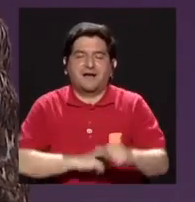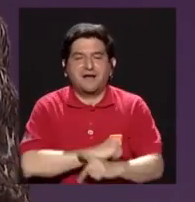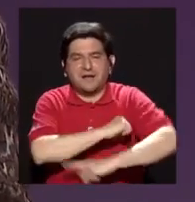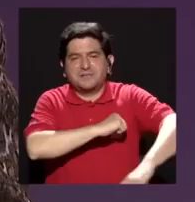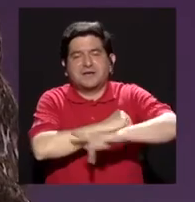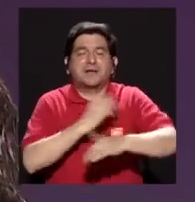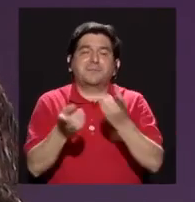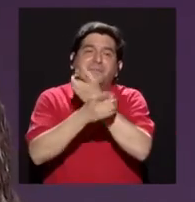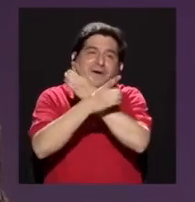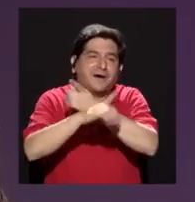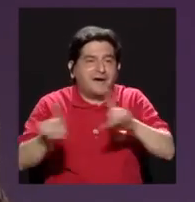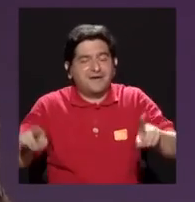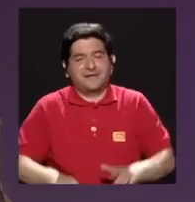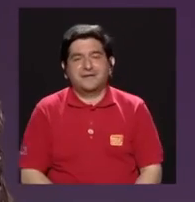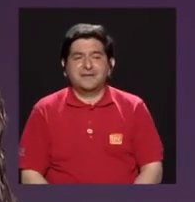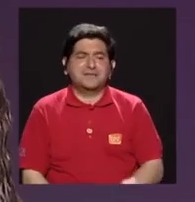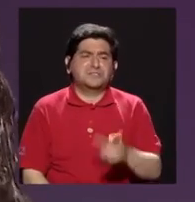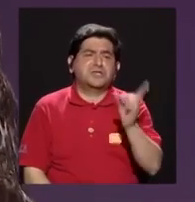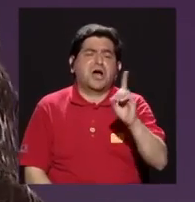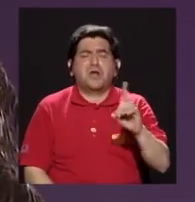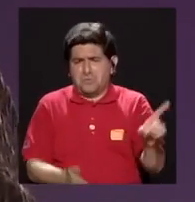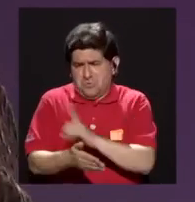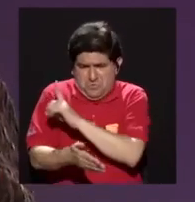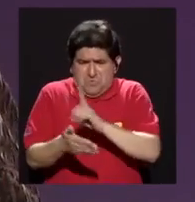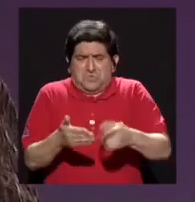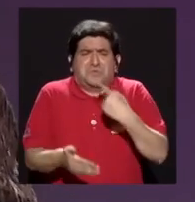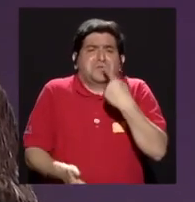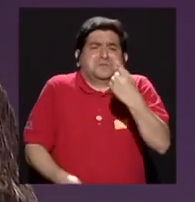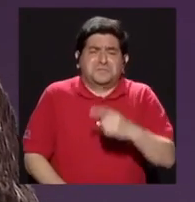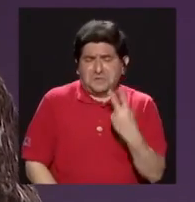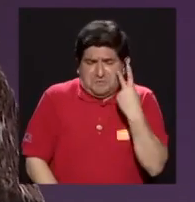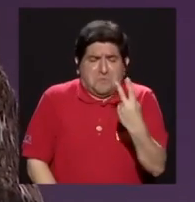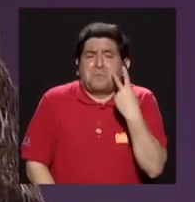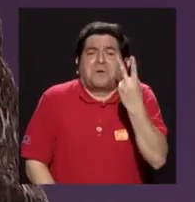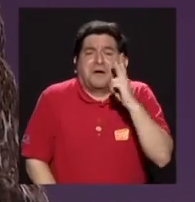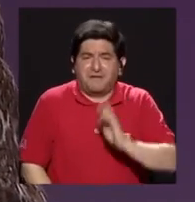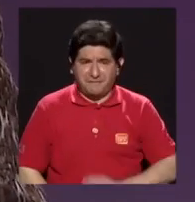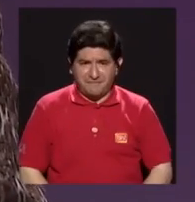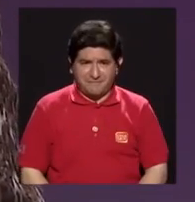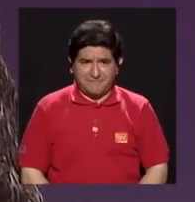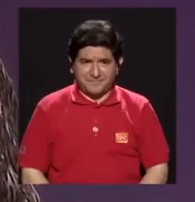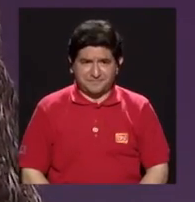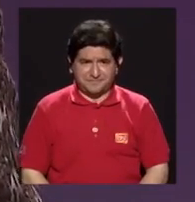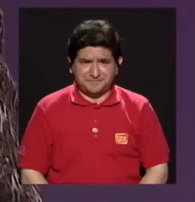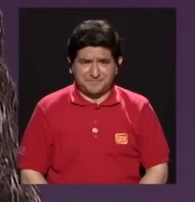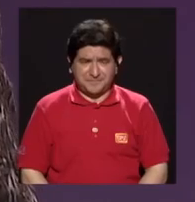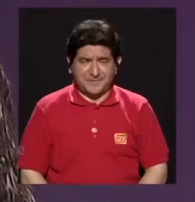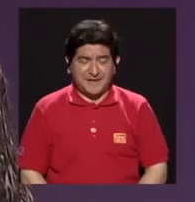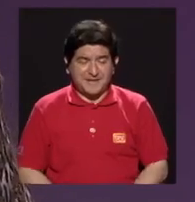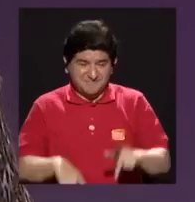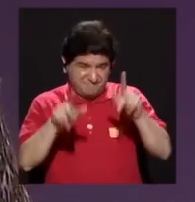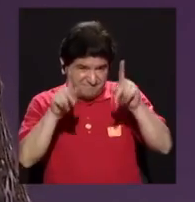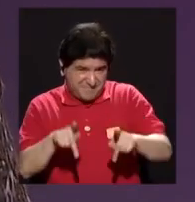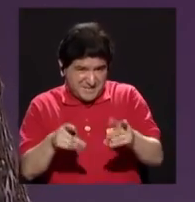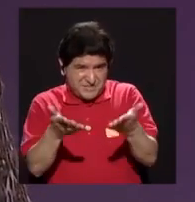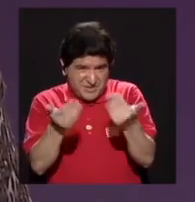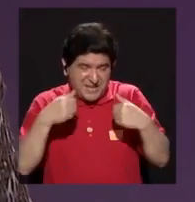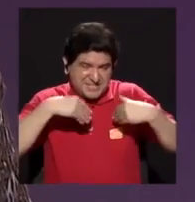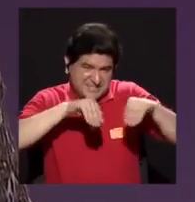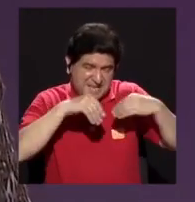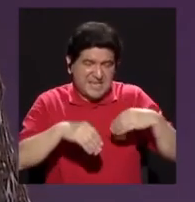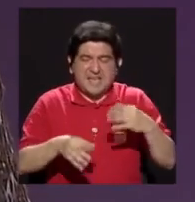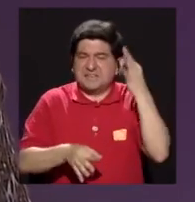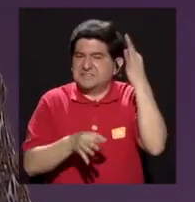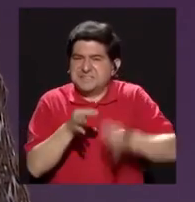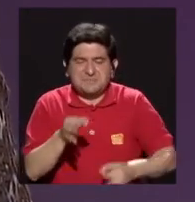muy democrático que a dónde está la discriminación no la miran verdad y es ahí donde la gente que quiere vender siempre